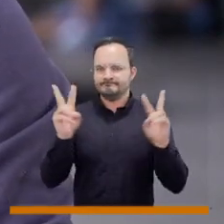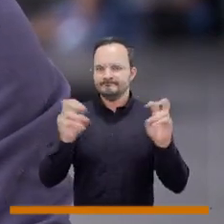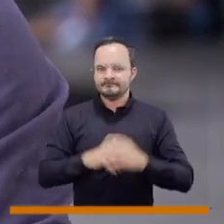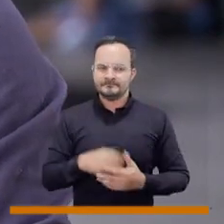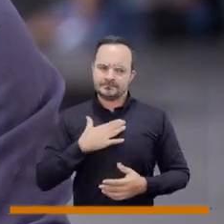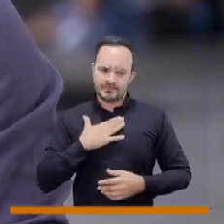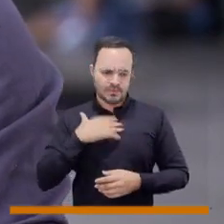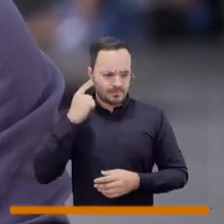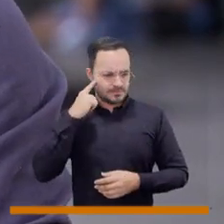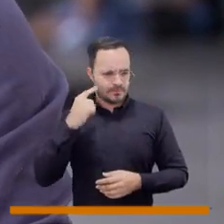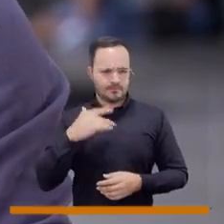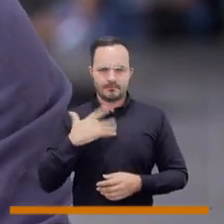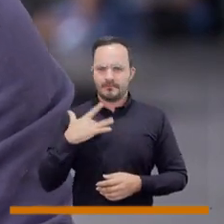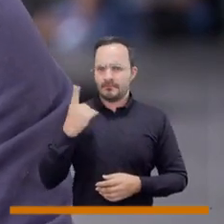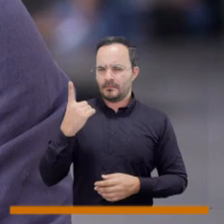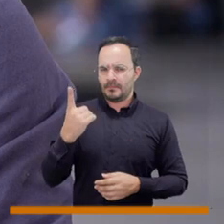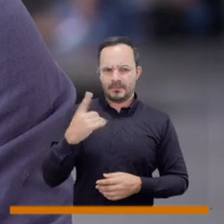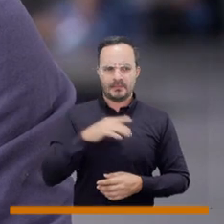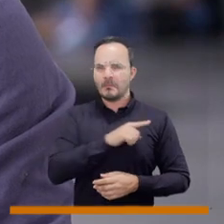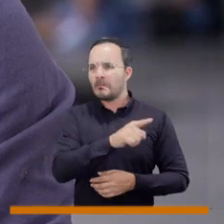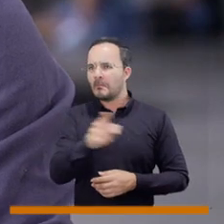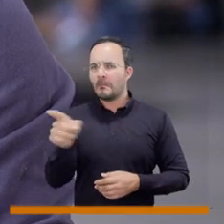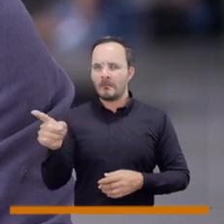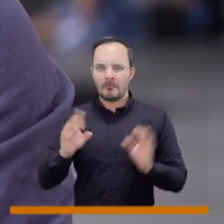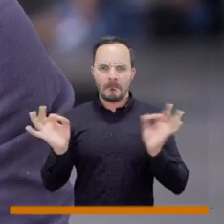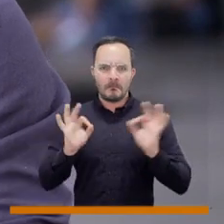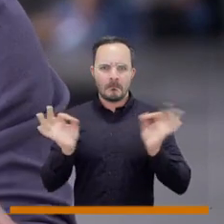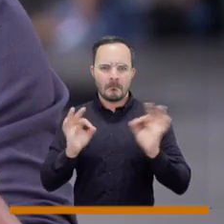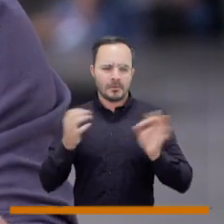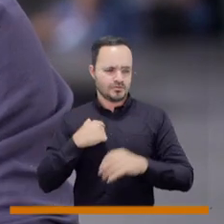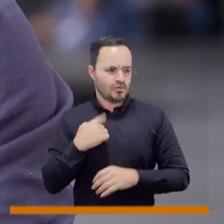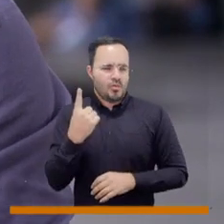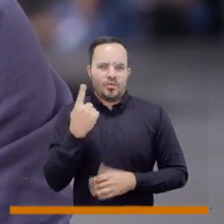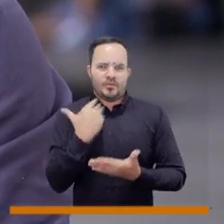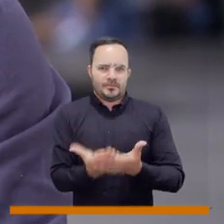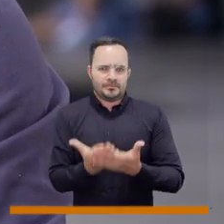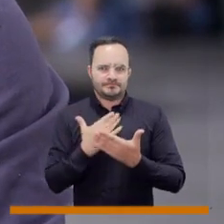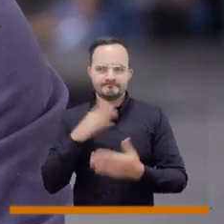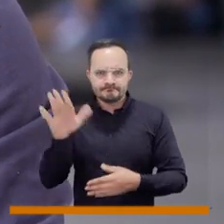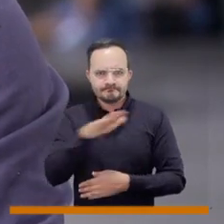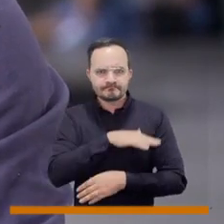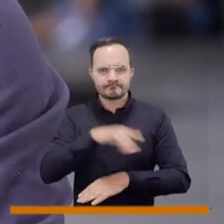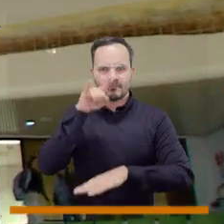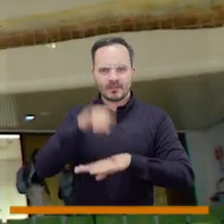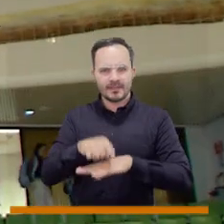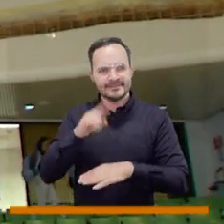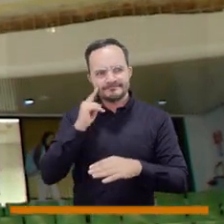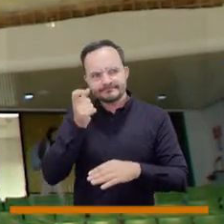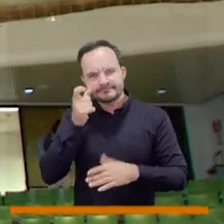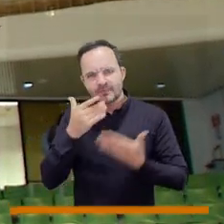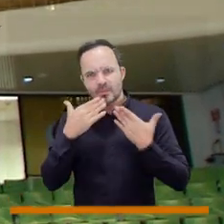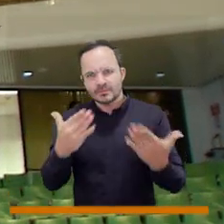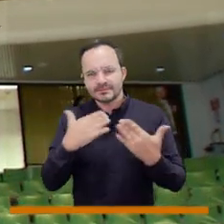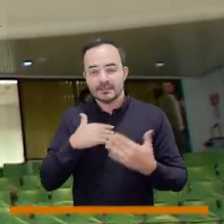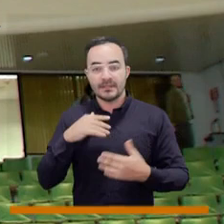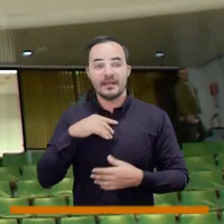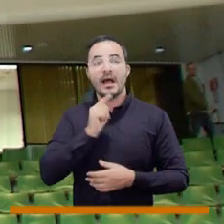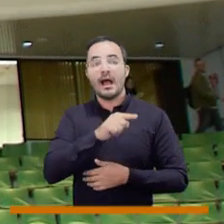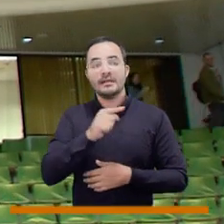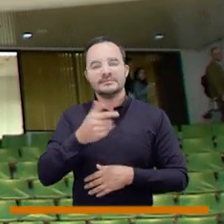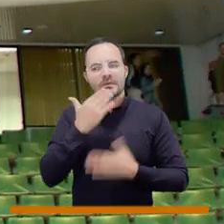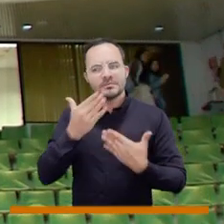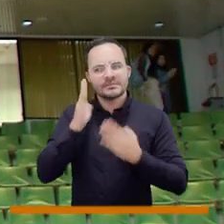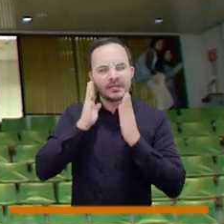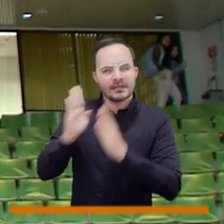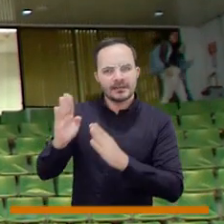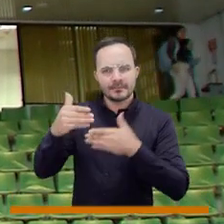que he sido el único concejal que ha hecho dos debates de control político de personas